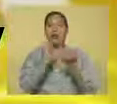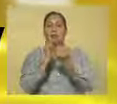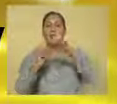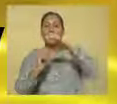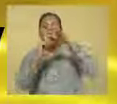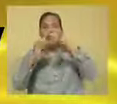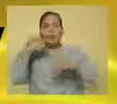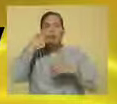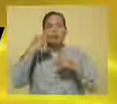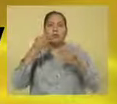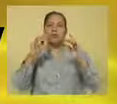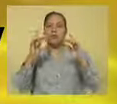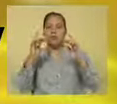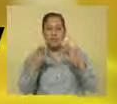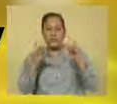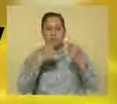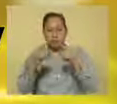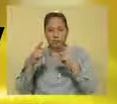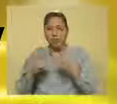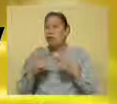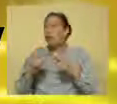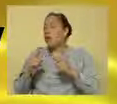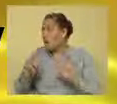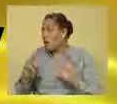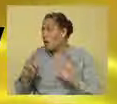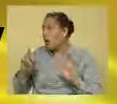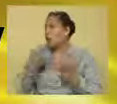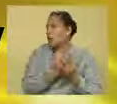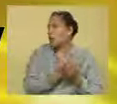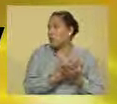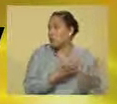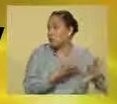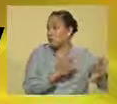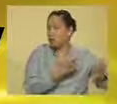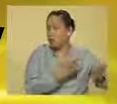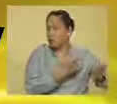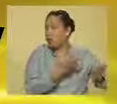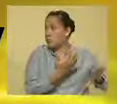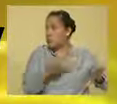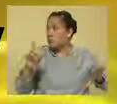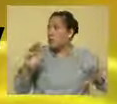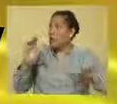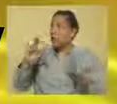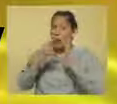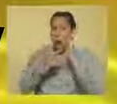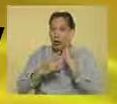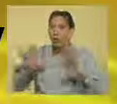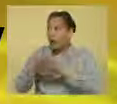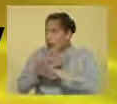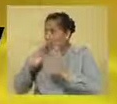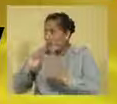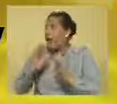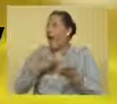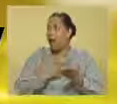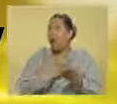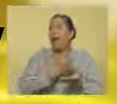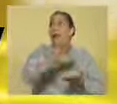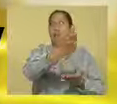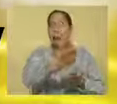generará un poco más de confianza para promover la inversión privada. Lo que puede detonar hoy la inversión